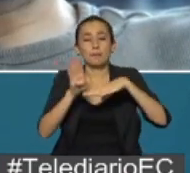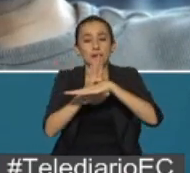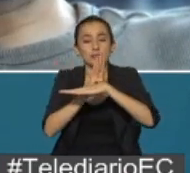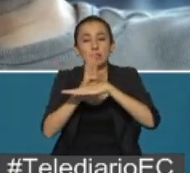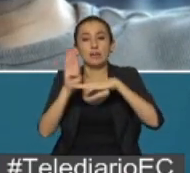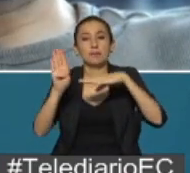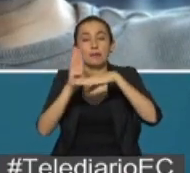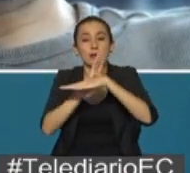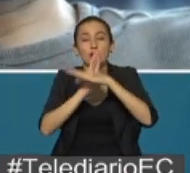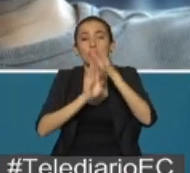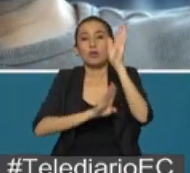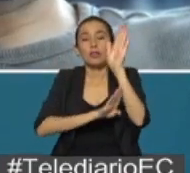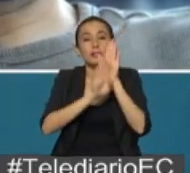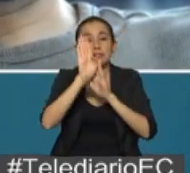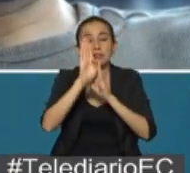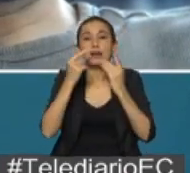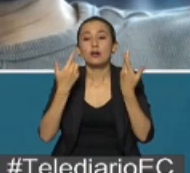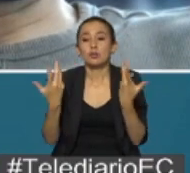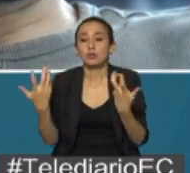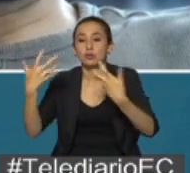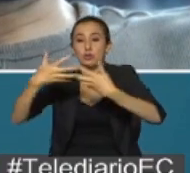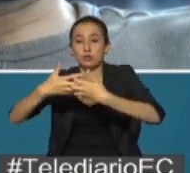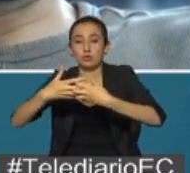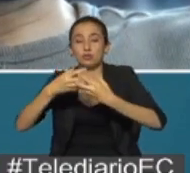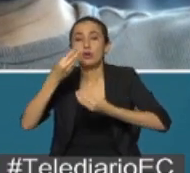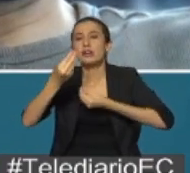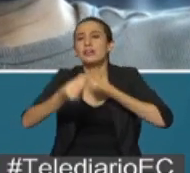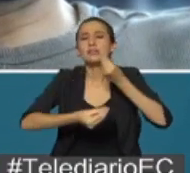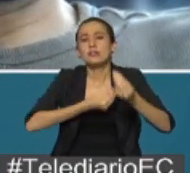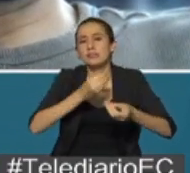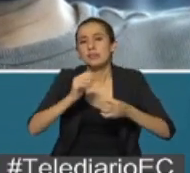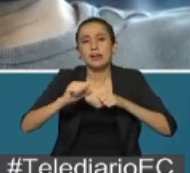y también con los diferentes GATS del país?